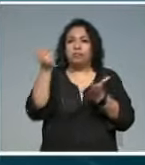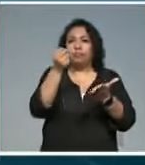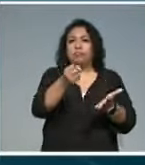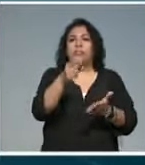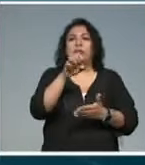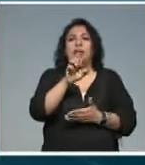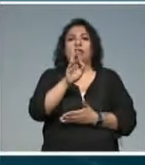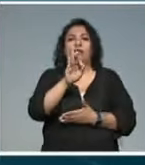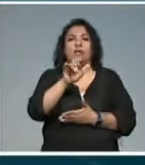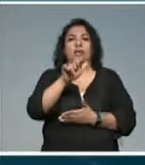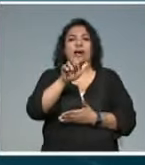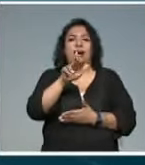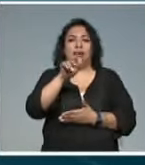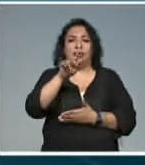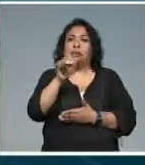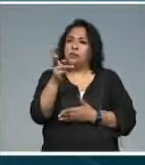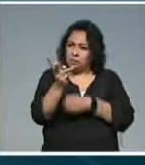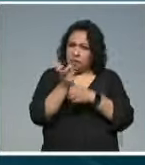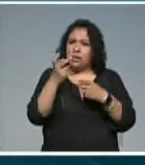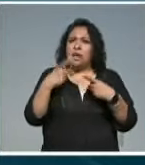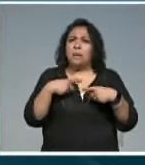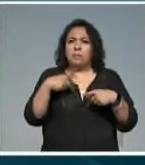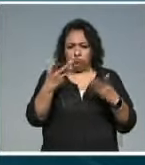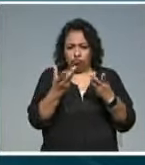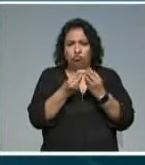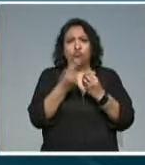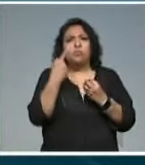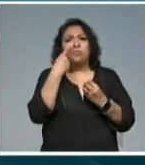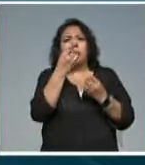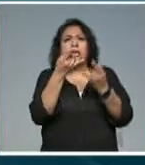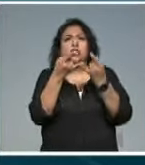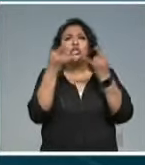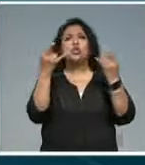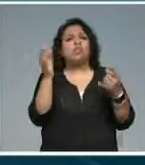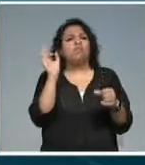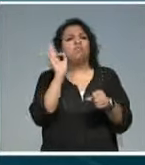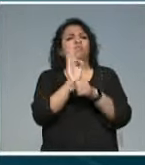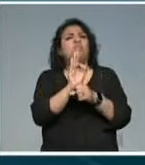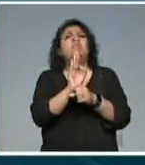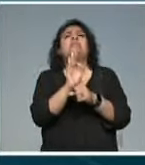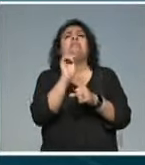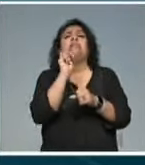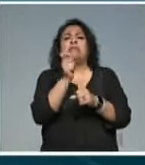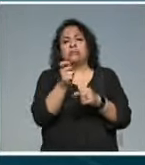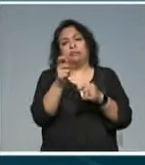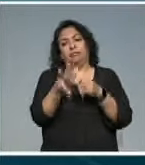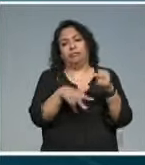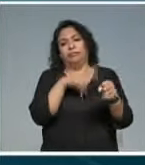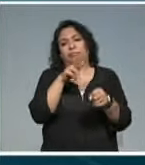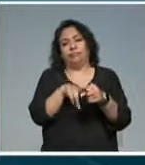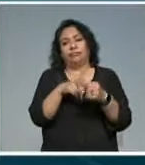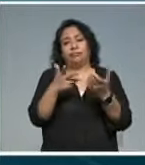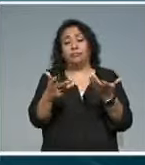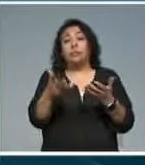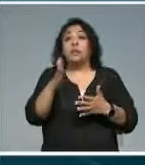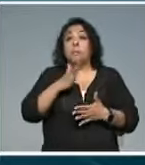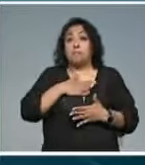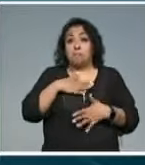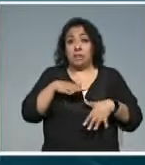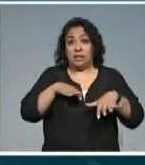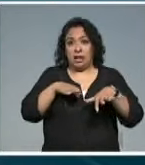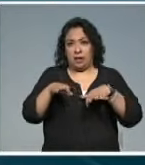de EFI Artes e invita al público a ser parte de una historia que defiende a la naturaleza. Lo que yo